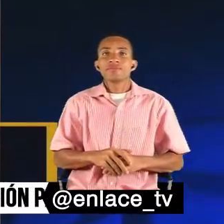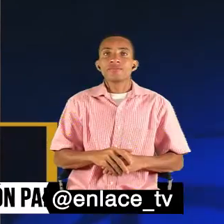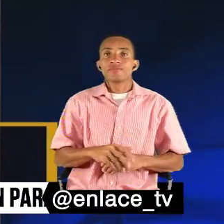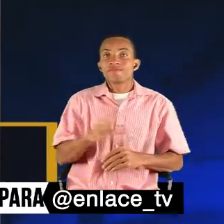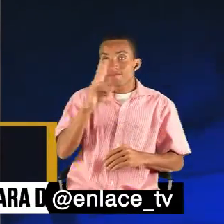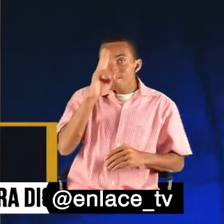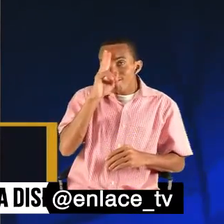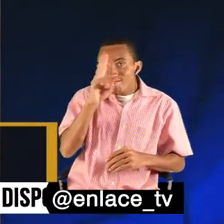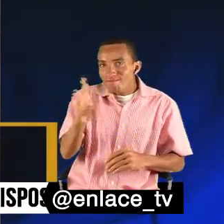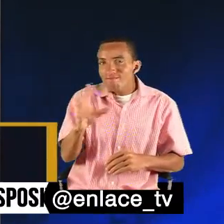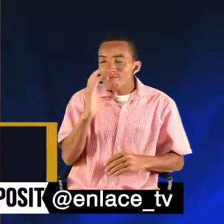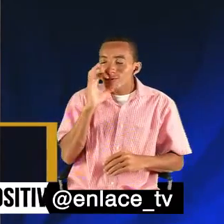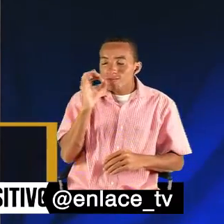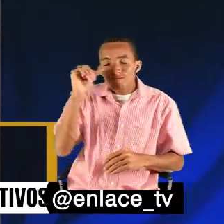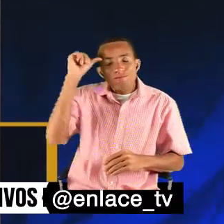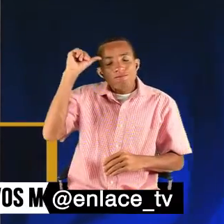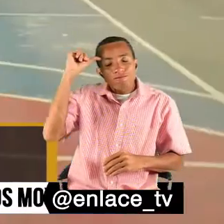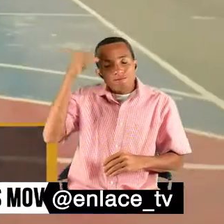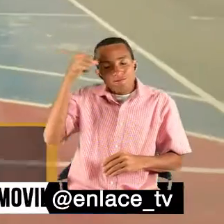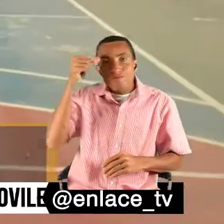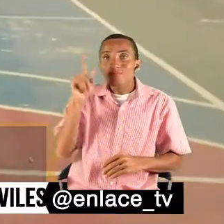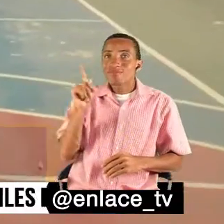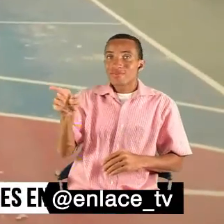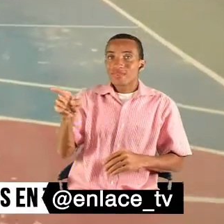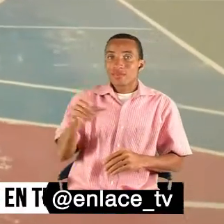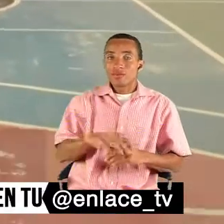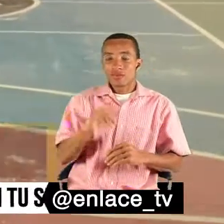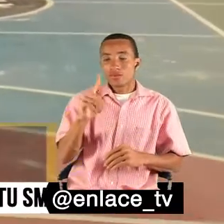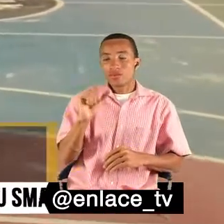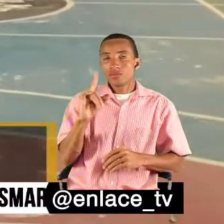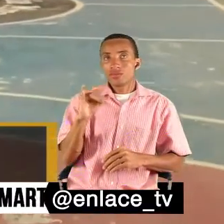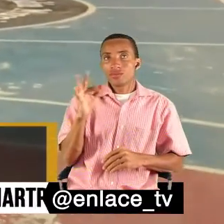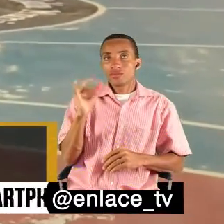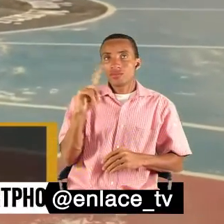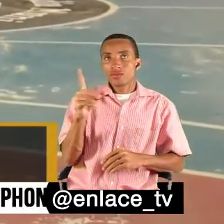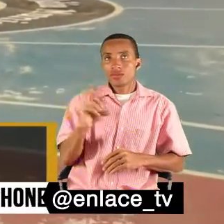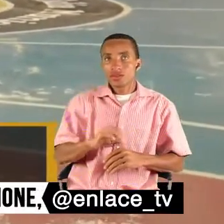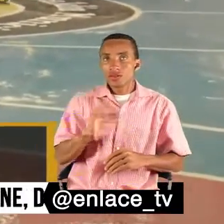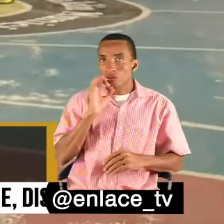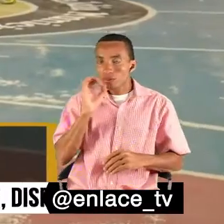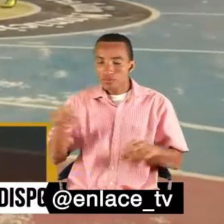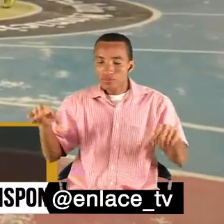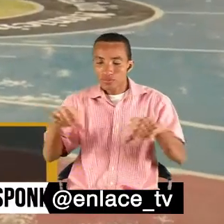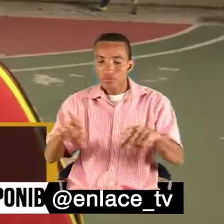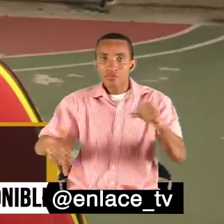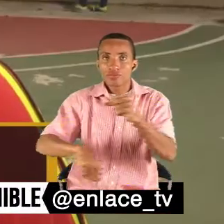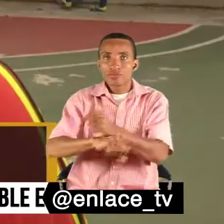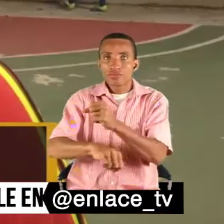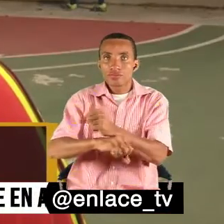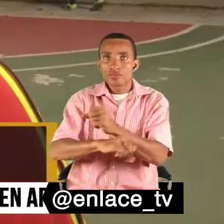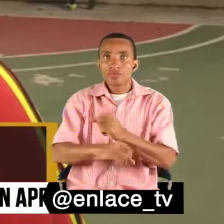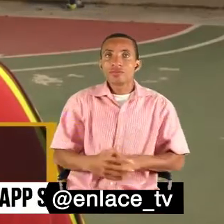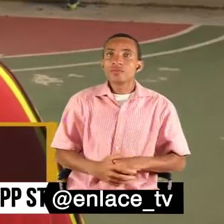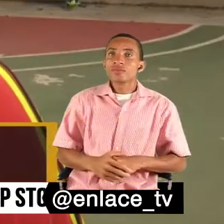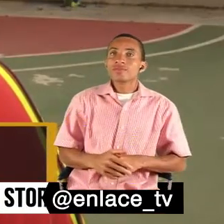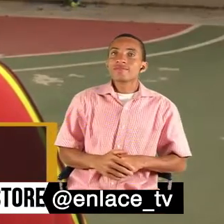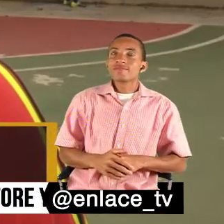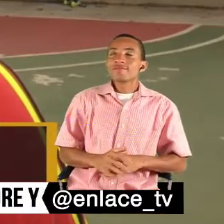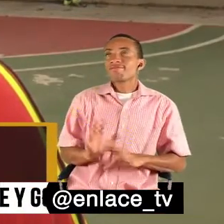fallecido árbitro porteño Faustino Santiago, se realiza el torneo descentralizado de microfútbol. Bueno, el torneo se está haciendo en homenaje